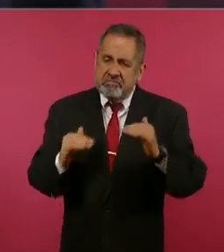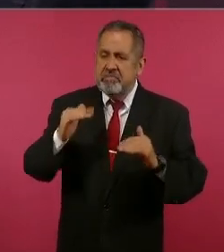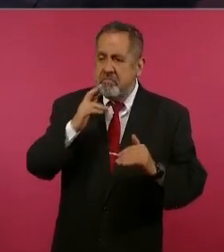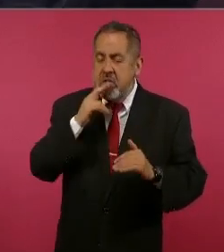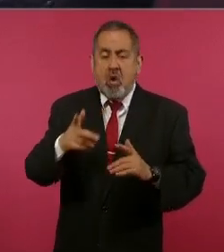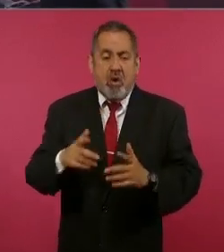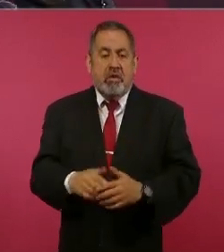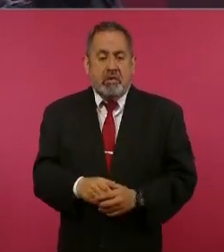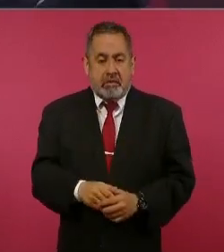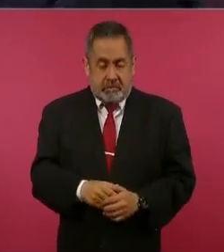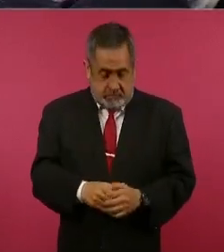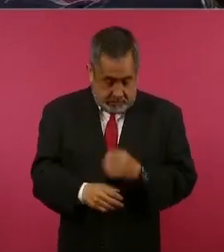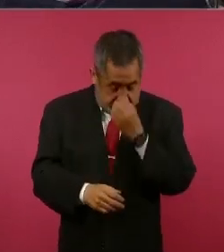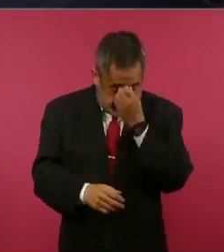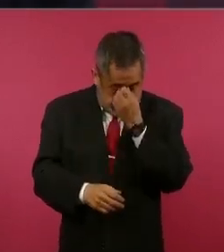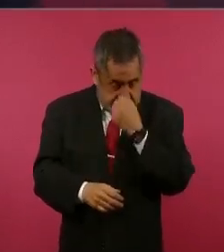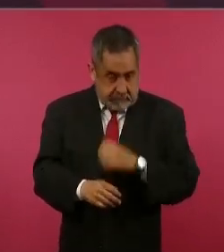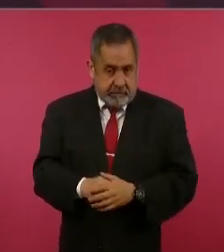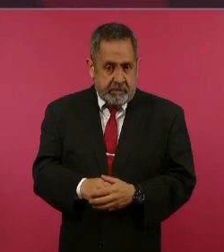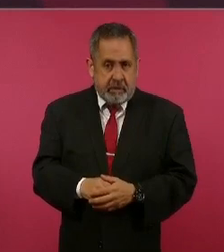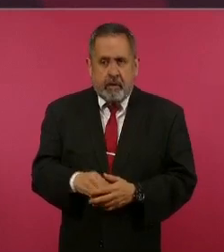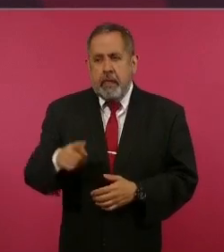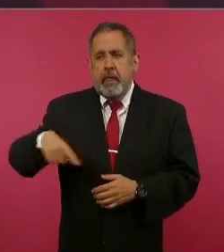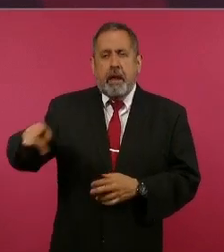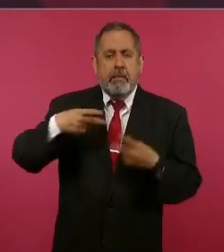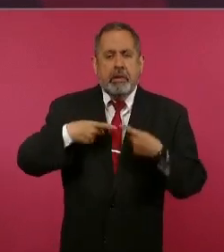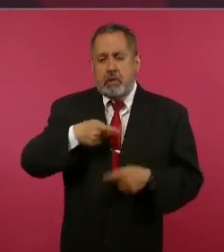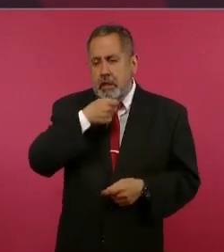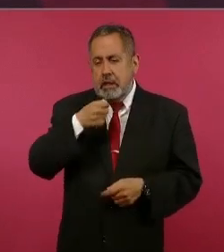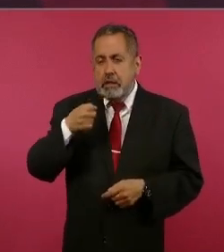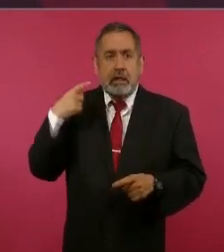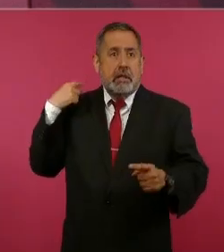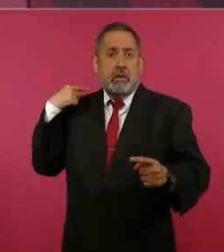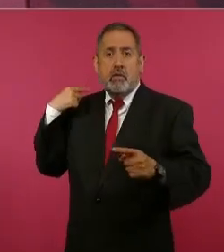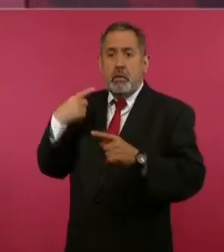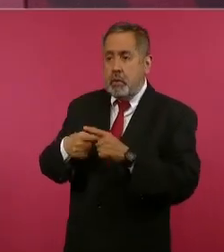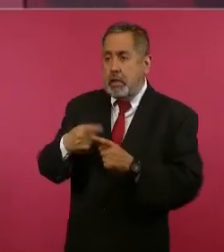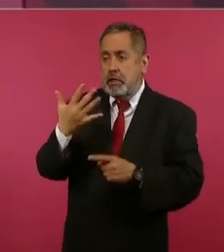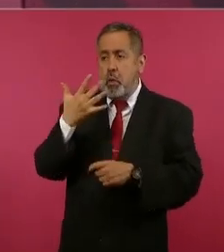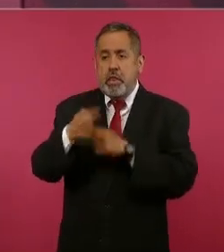sobre todo de 50 años para acá.